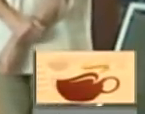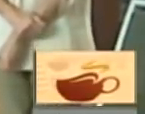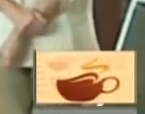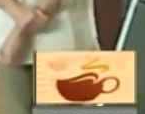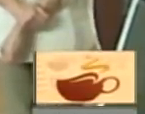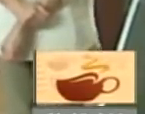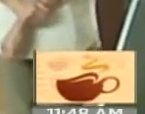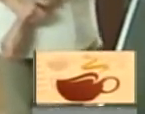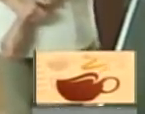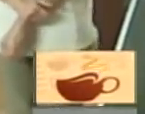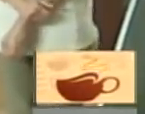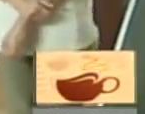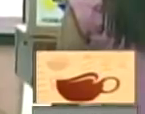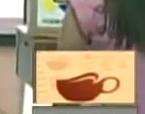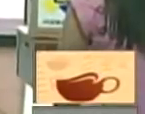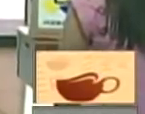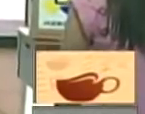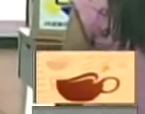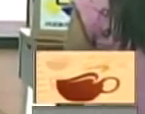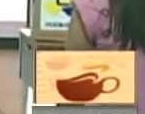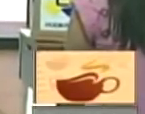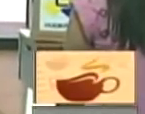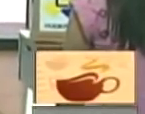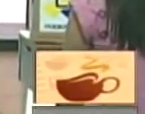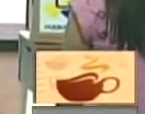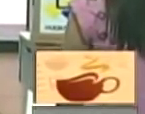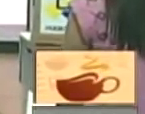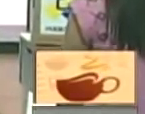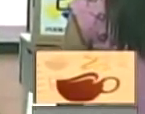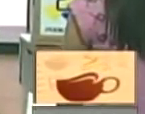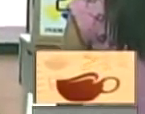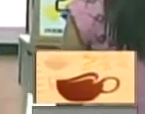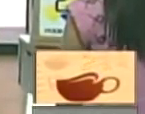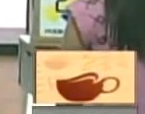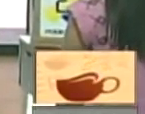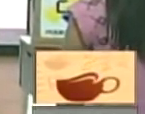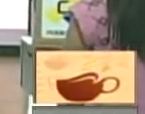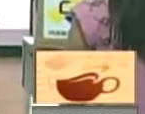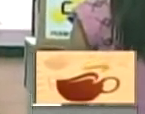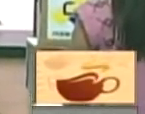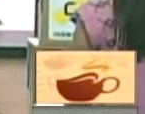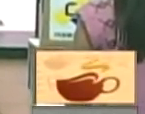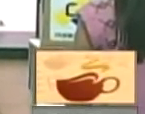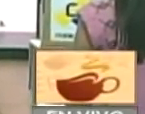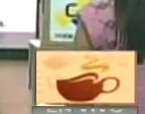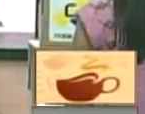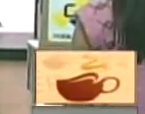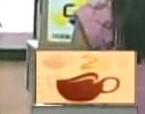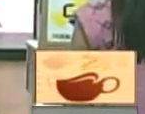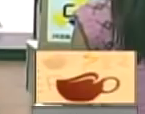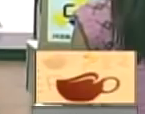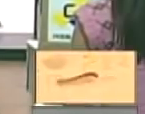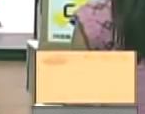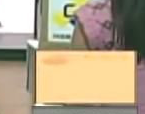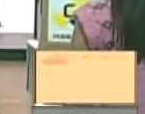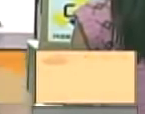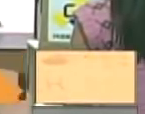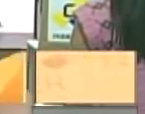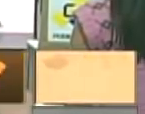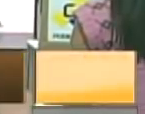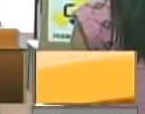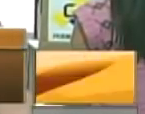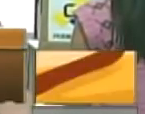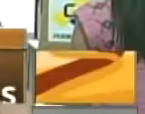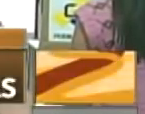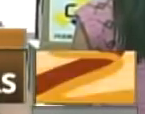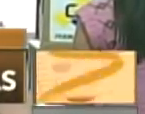y los medios de comunicación las máquinas de votación, la solución tecnológica que será utilizada en las elecciones parlamentarias del próximo 6